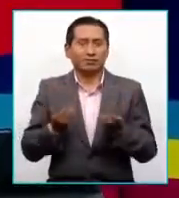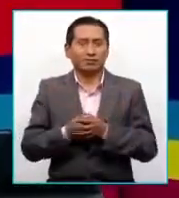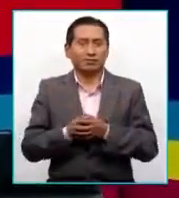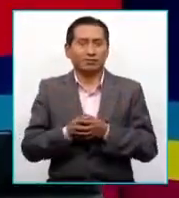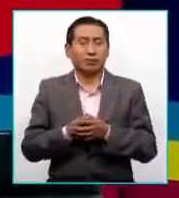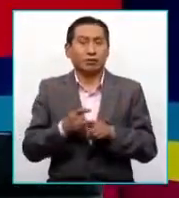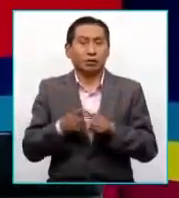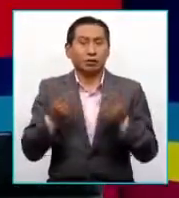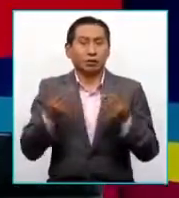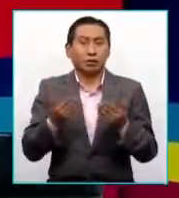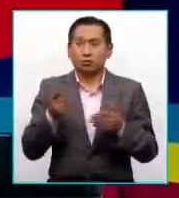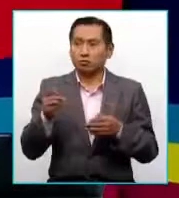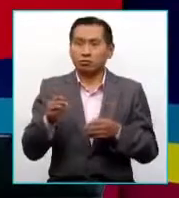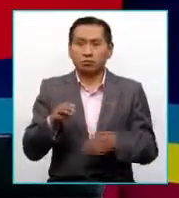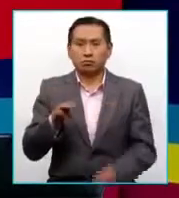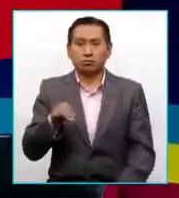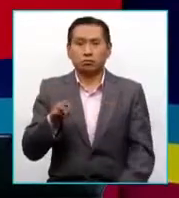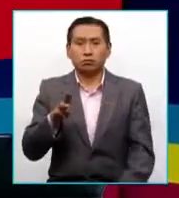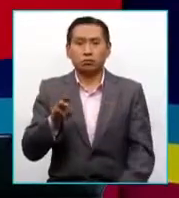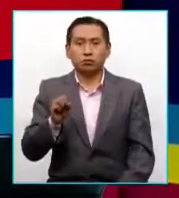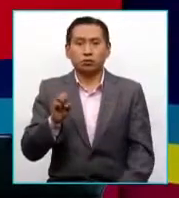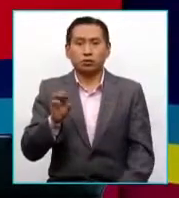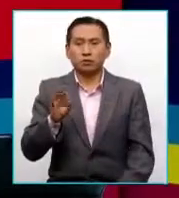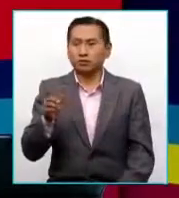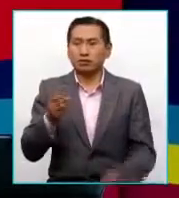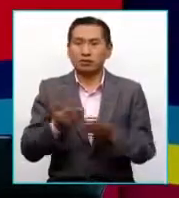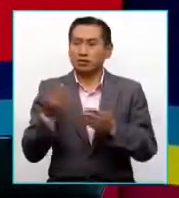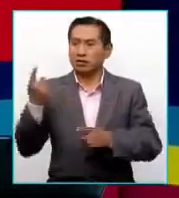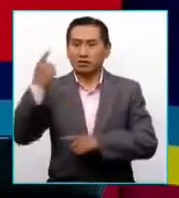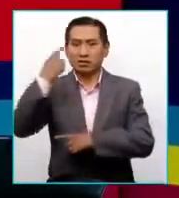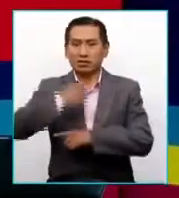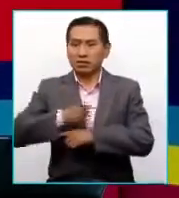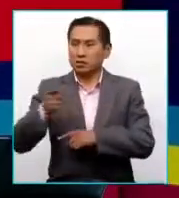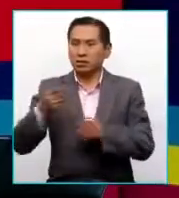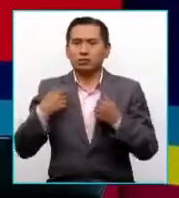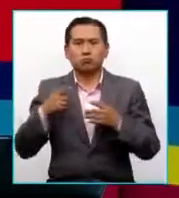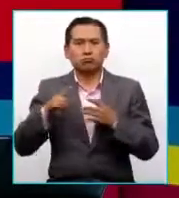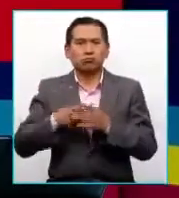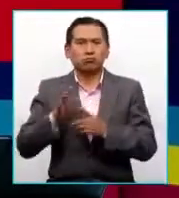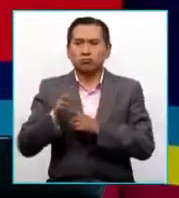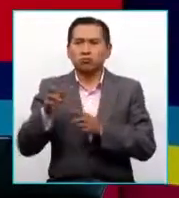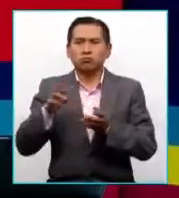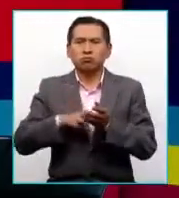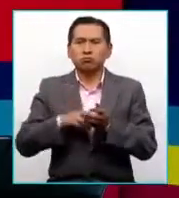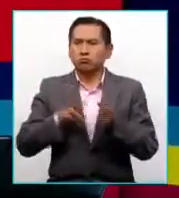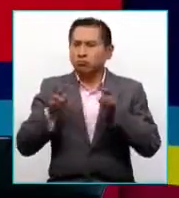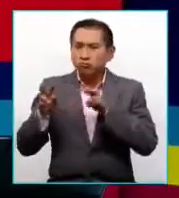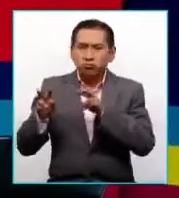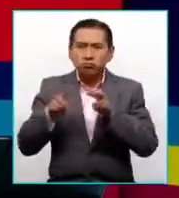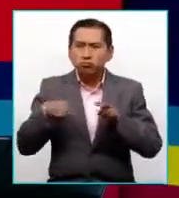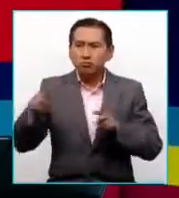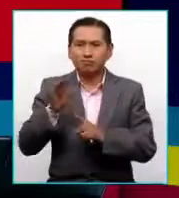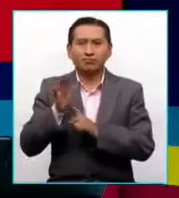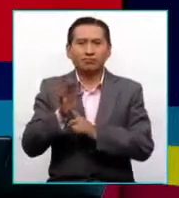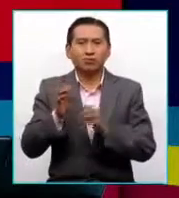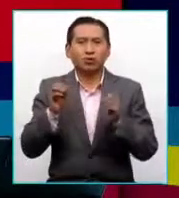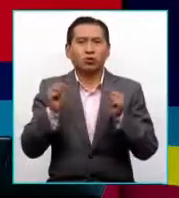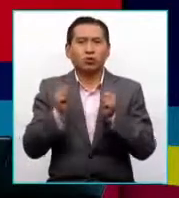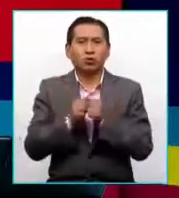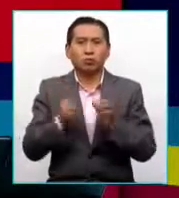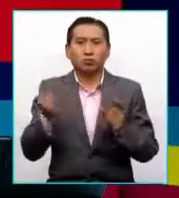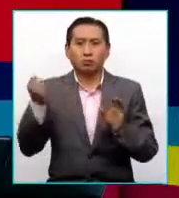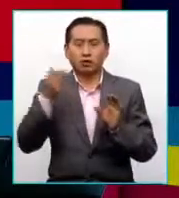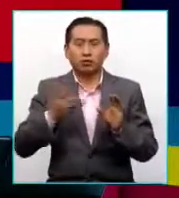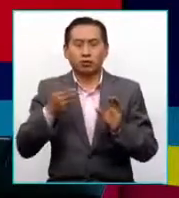pandemia. Es por ello que el MUSEF ha arrancado hace algunos días con esta propuesta de viajar a través de sus exposiciones con la